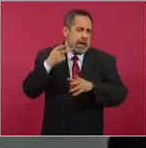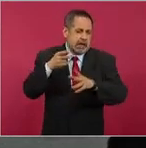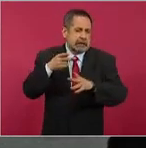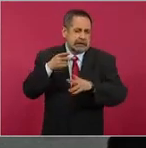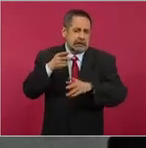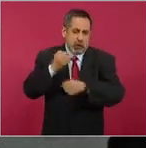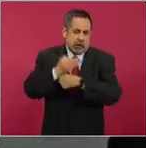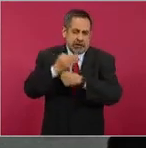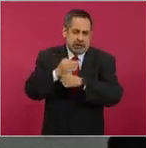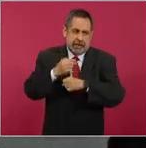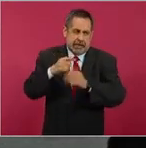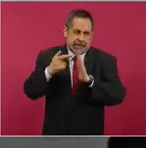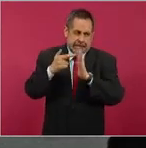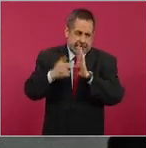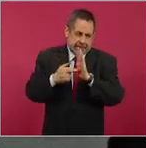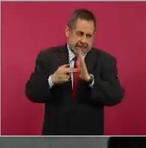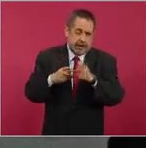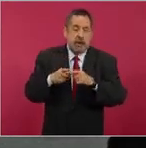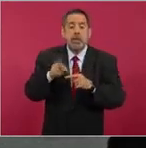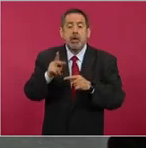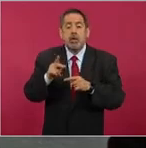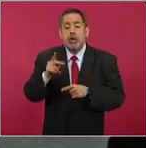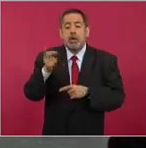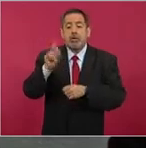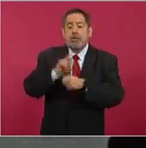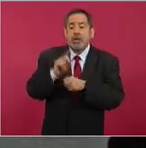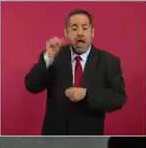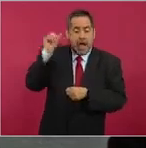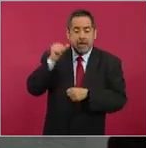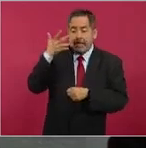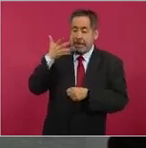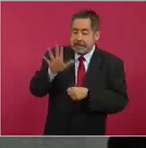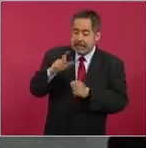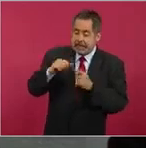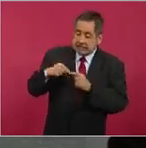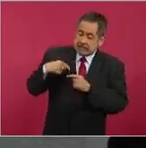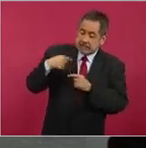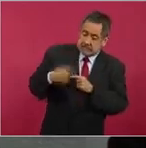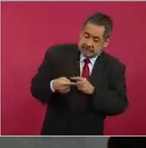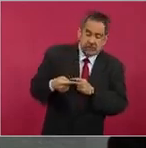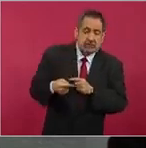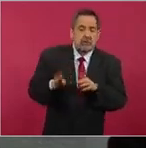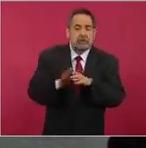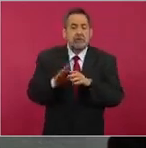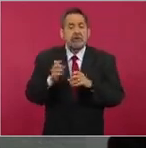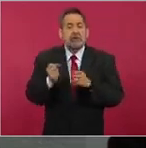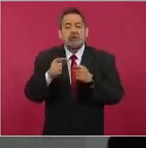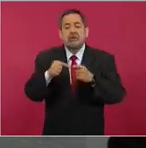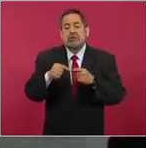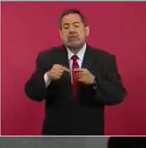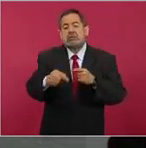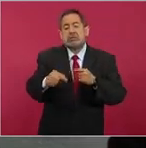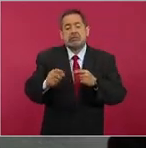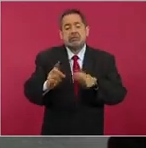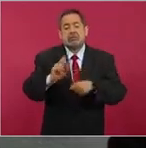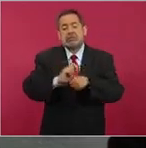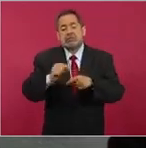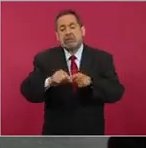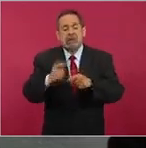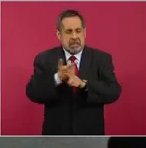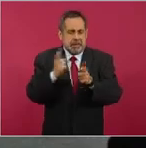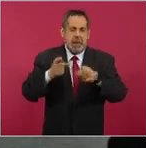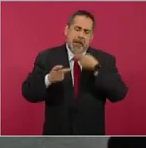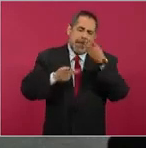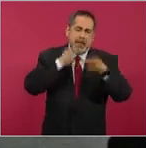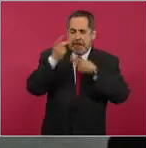pero después del 10 de abril solamente se van a tener unos días ya libres,